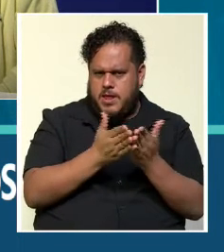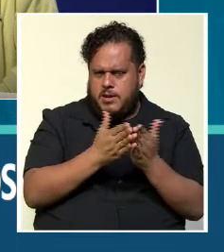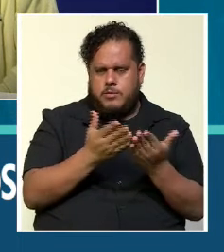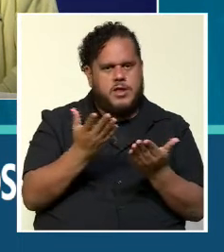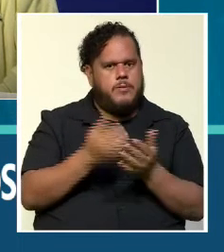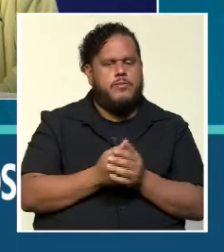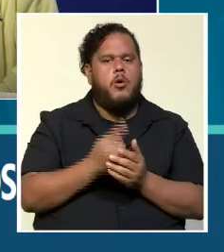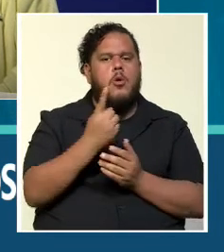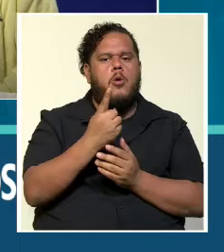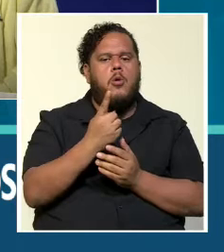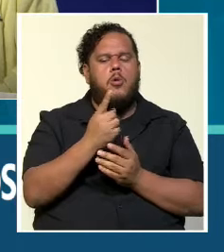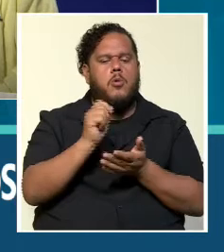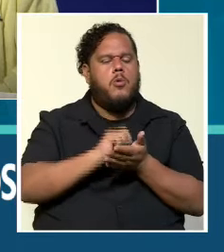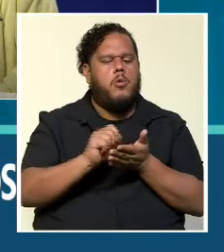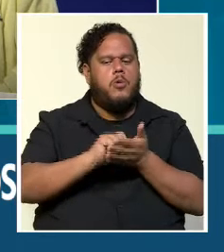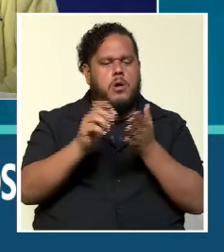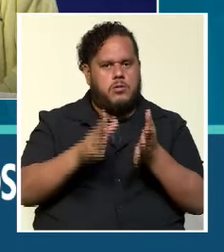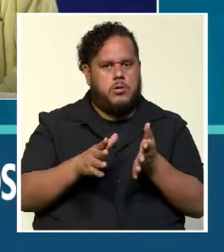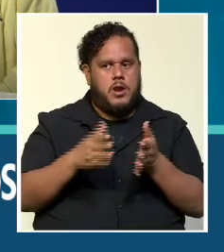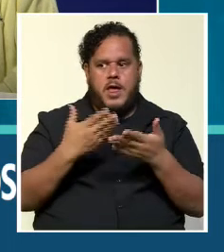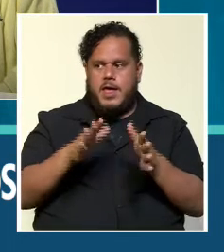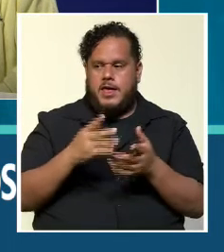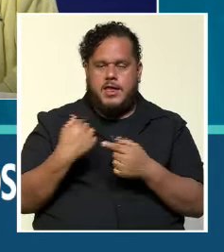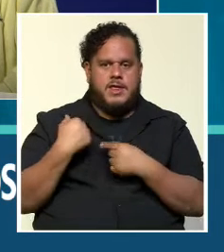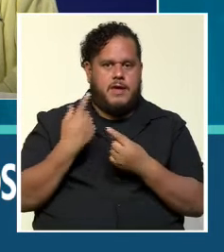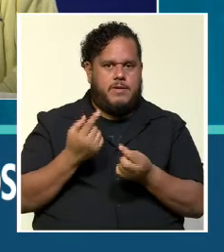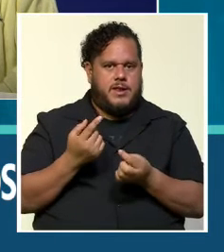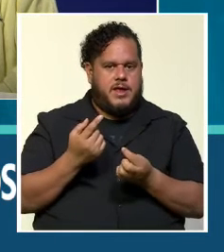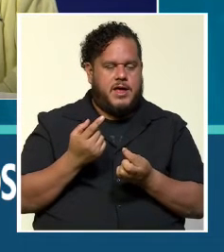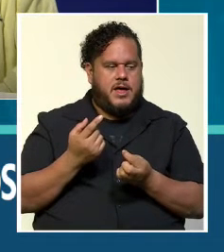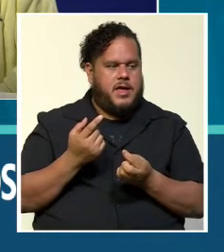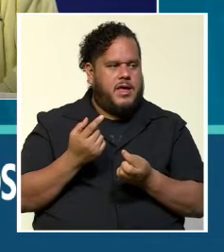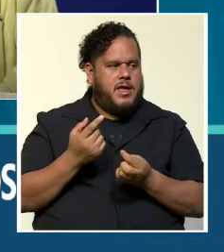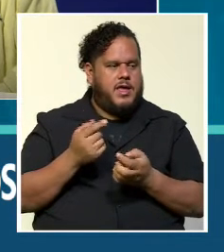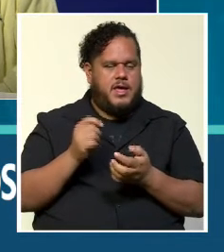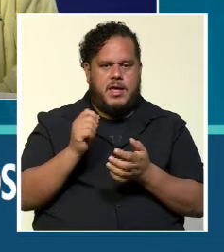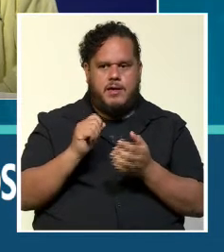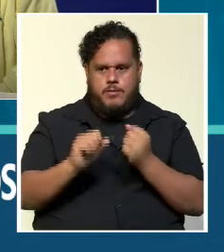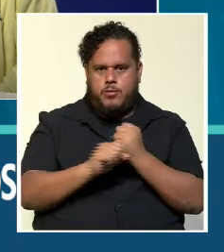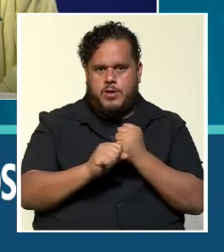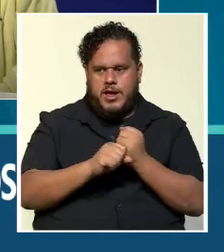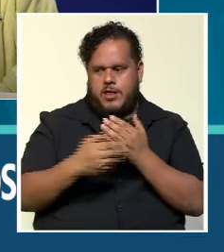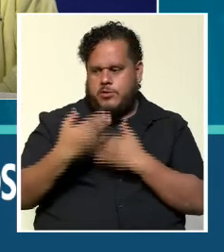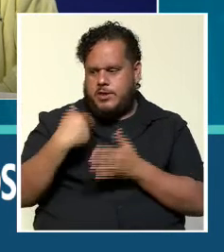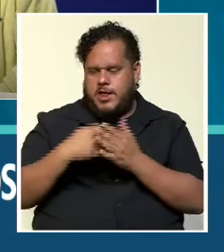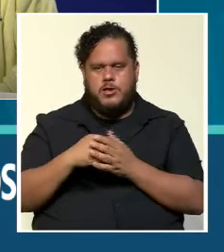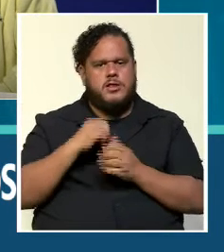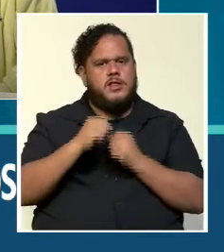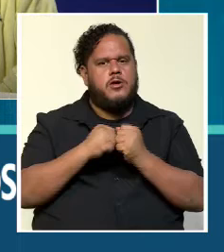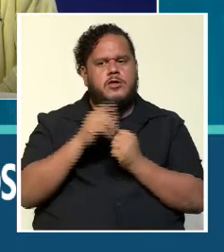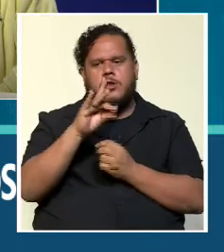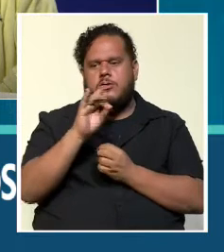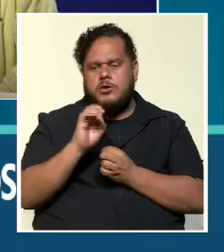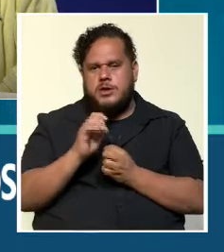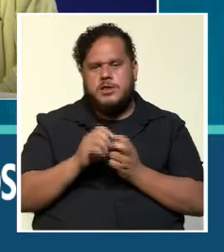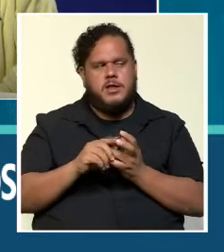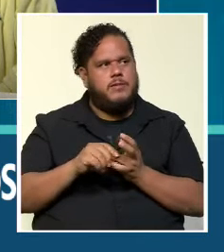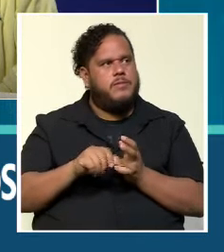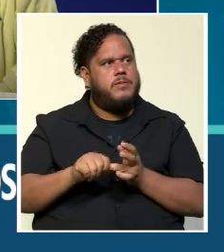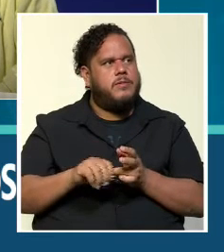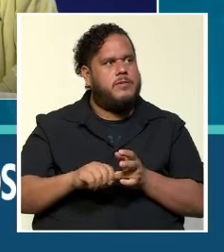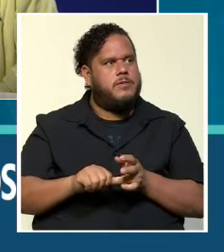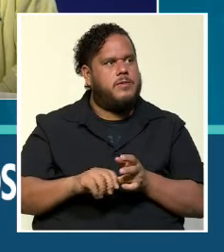un autor que ya venía publicando de antes, porque venía publicando de los años 80, no era un autor